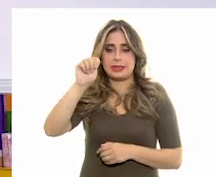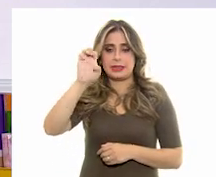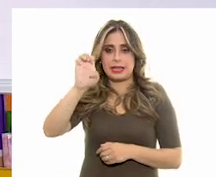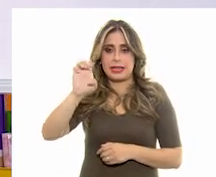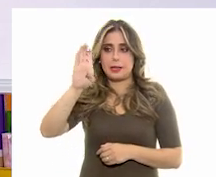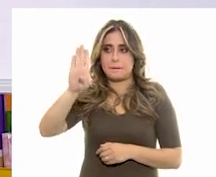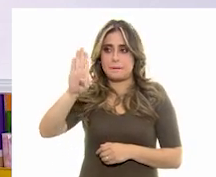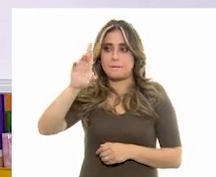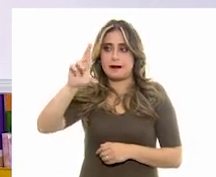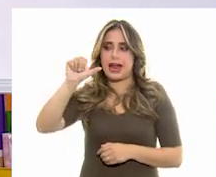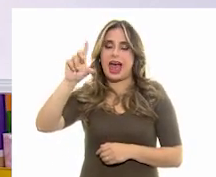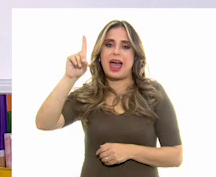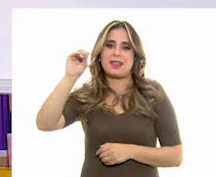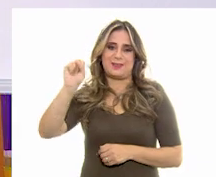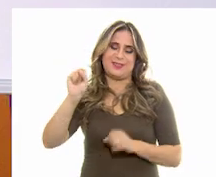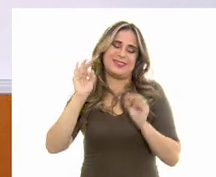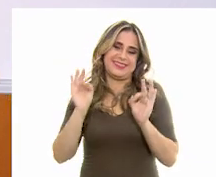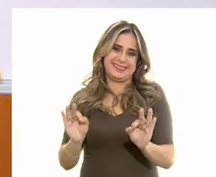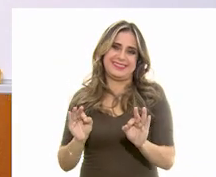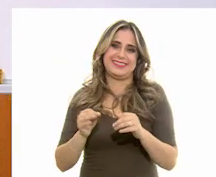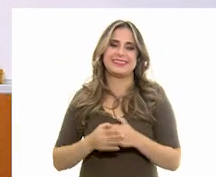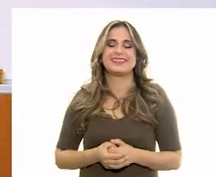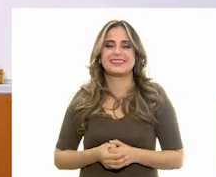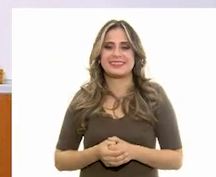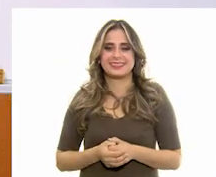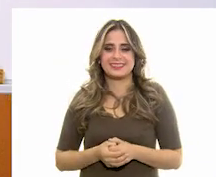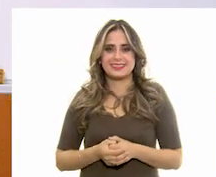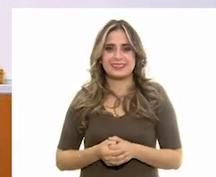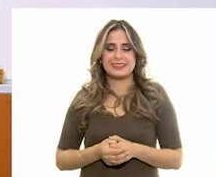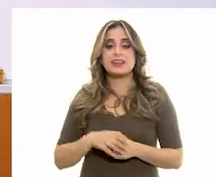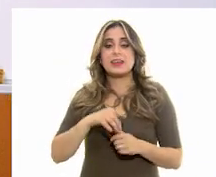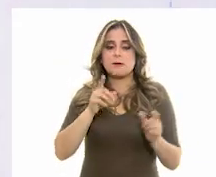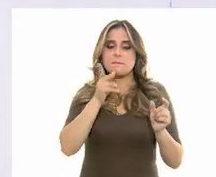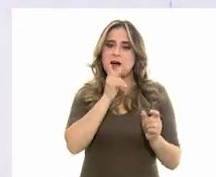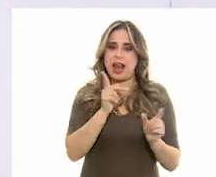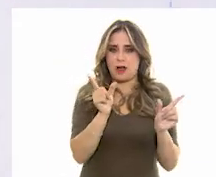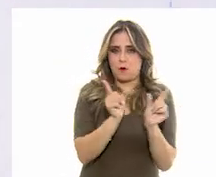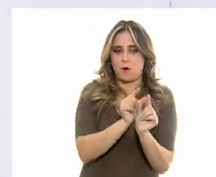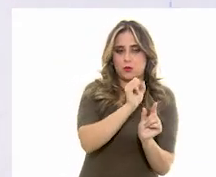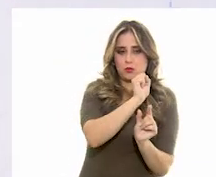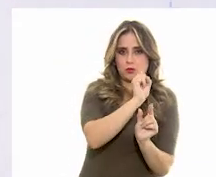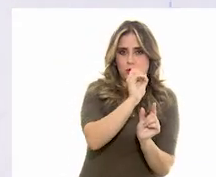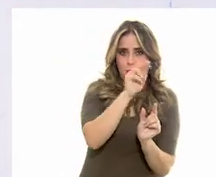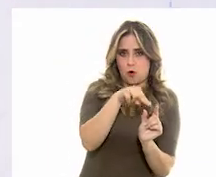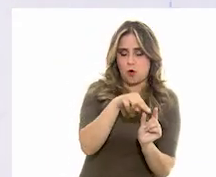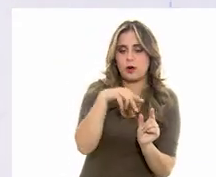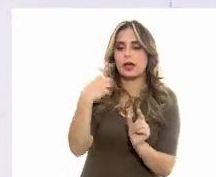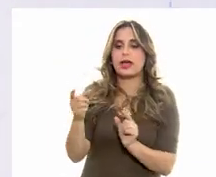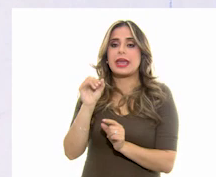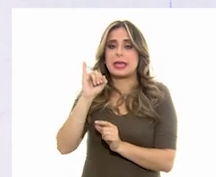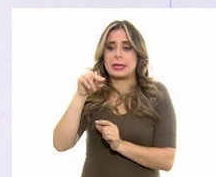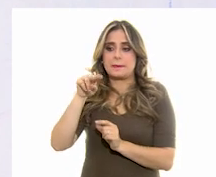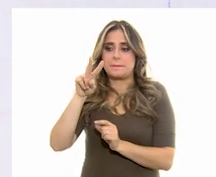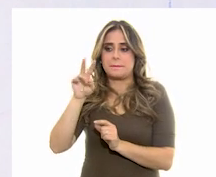Inverte, bra. Bra. Una palabra corta, una palabra larga.